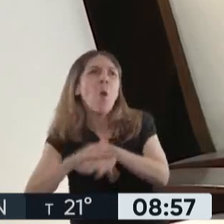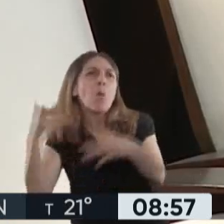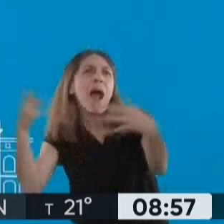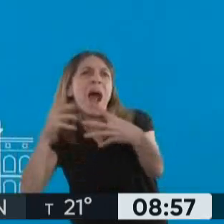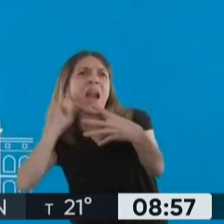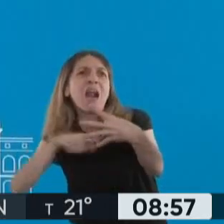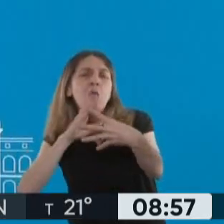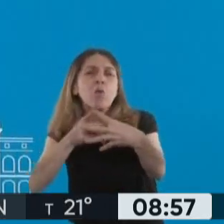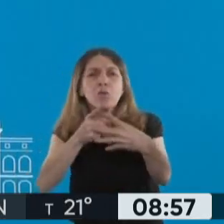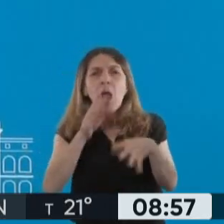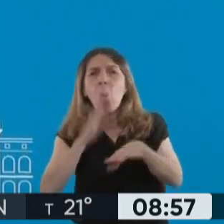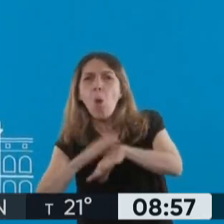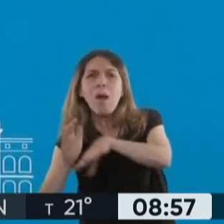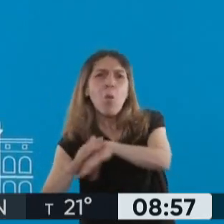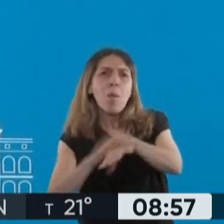Rusia.